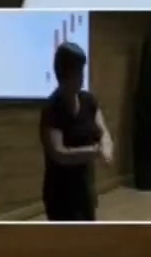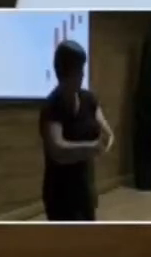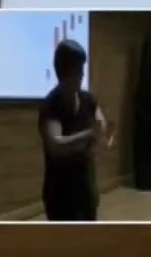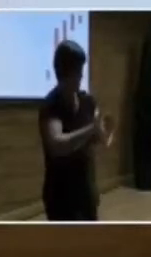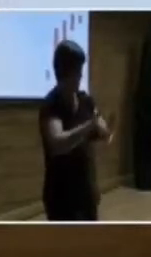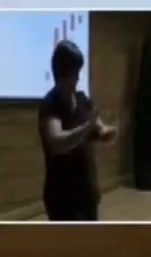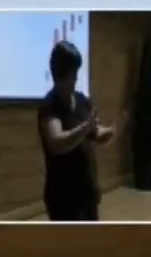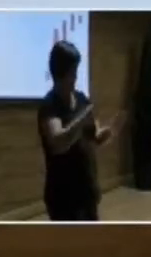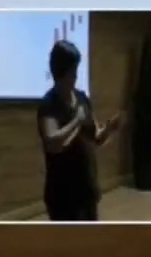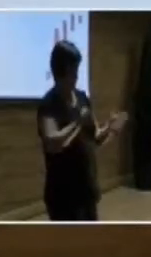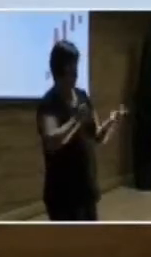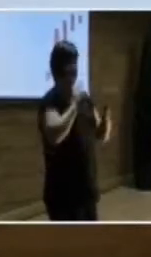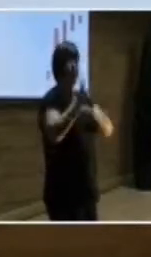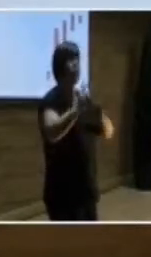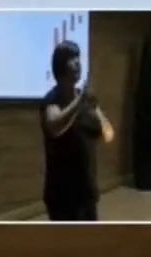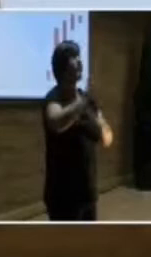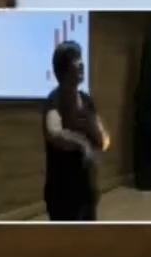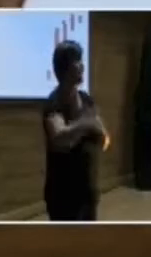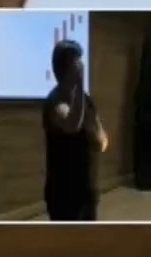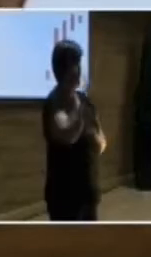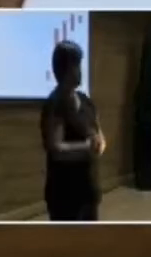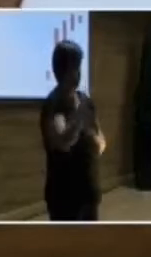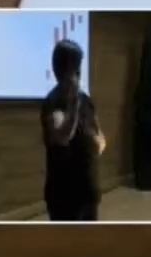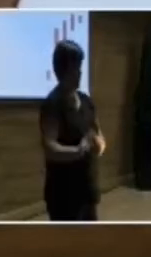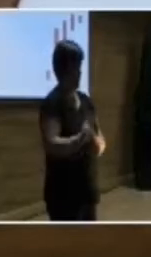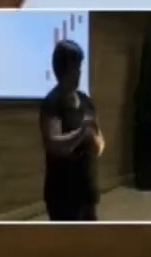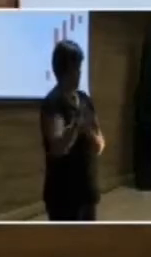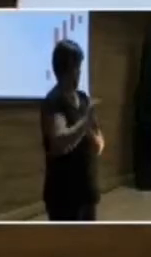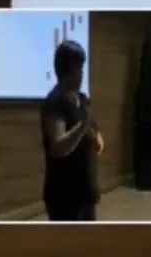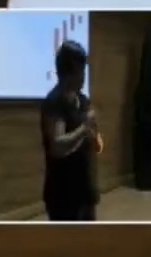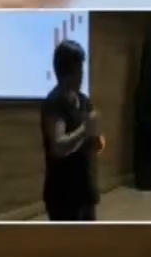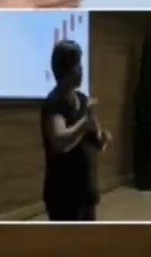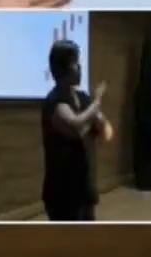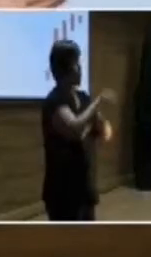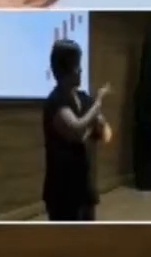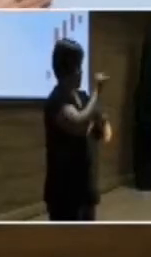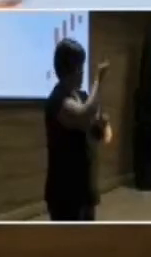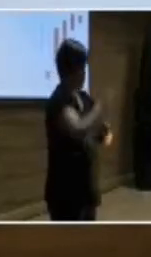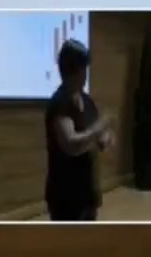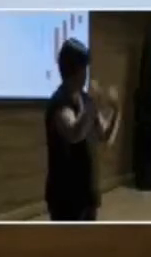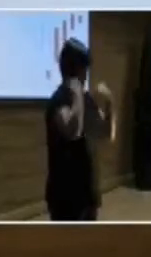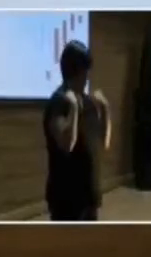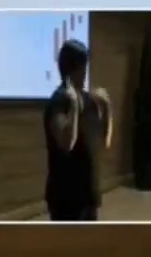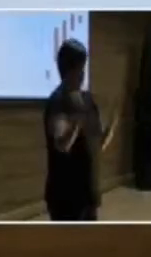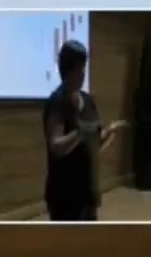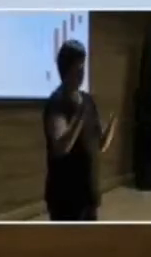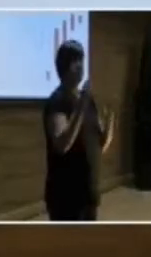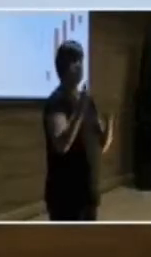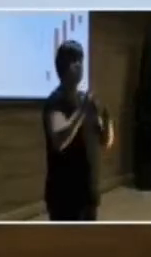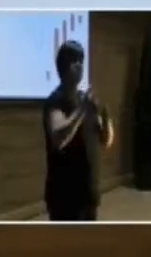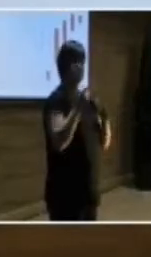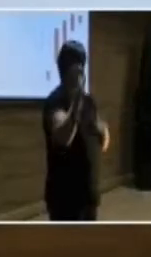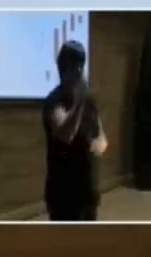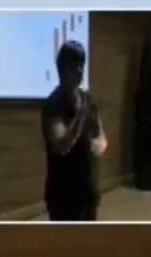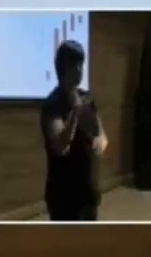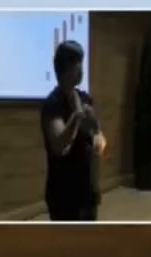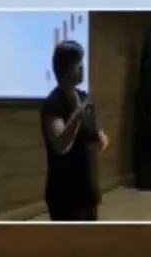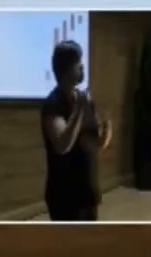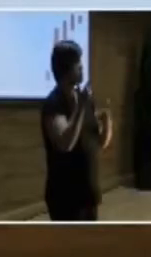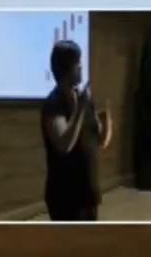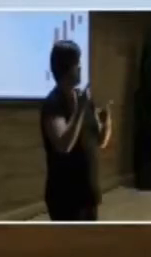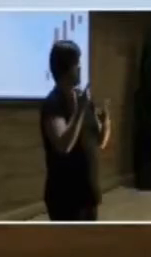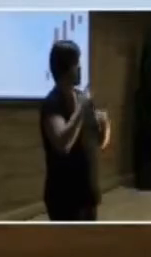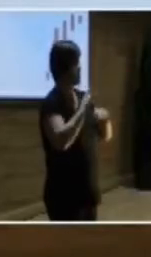un cuidador, es decir, un cuestionario que no consume tiempo de consulta, tiene una sensibilidad y una especificidad bien altas y